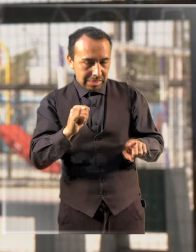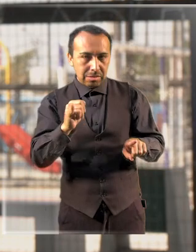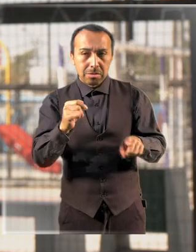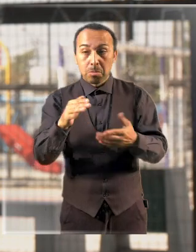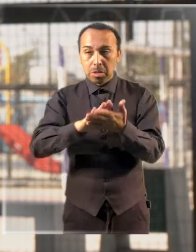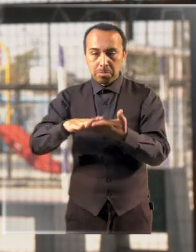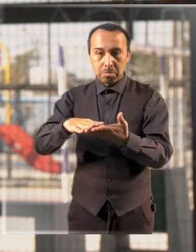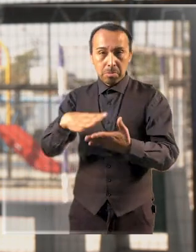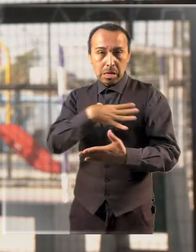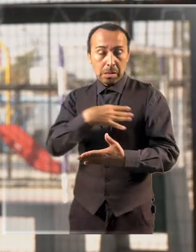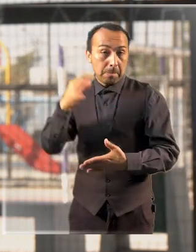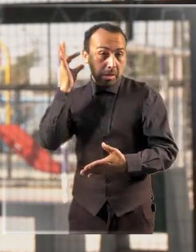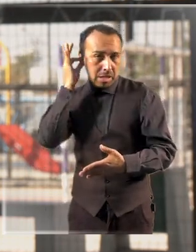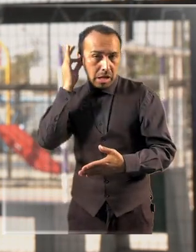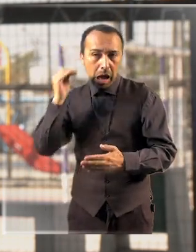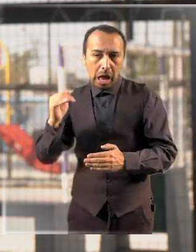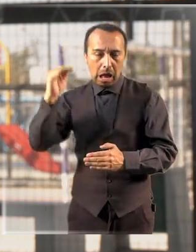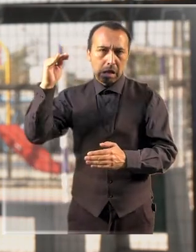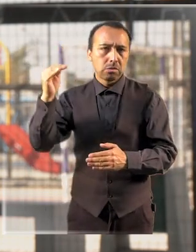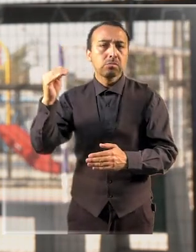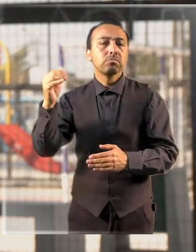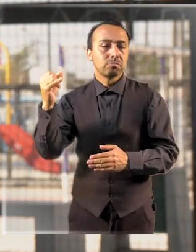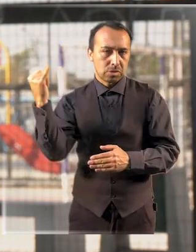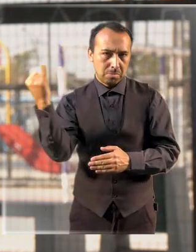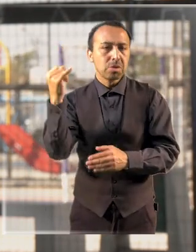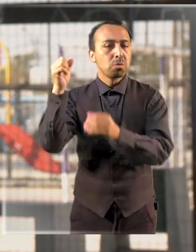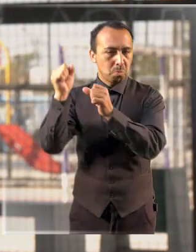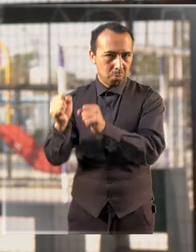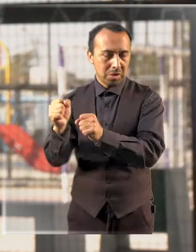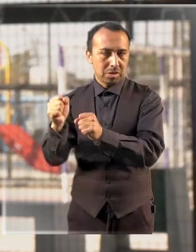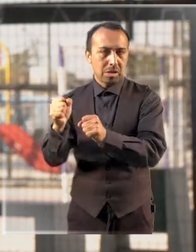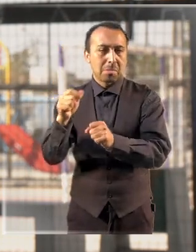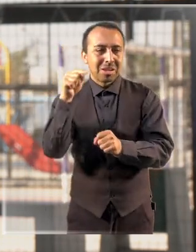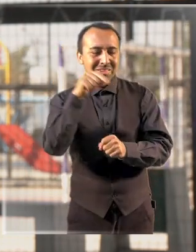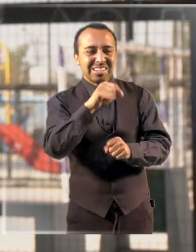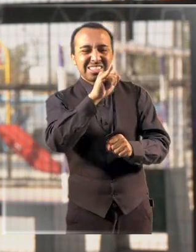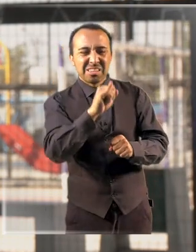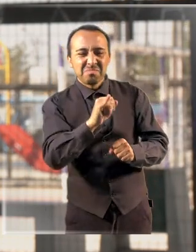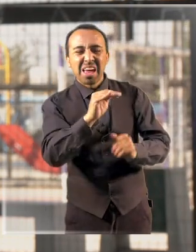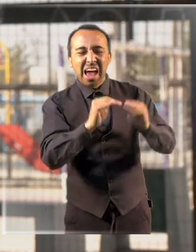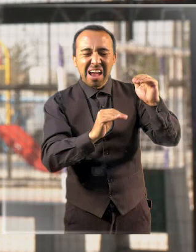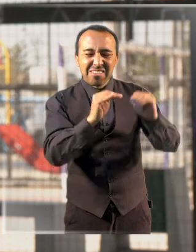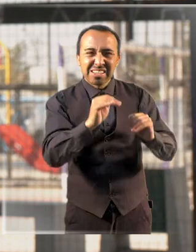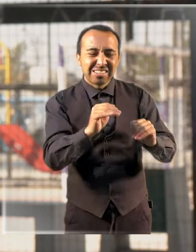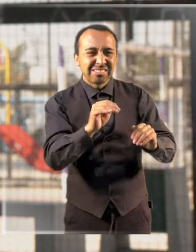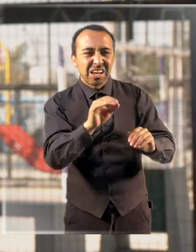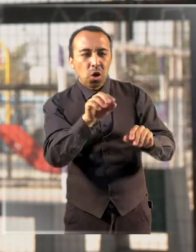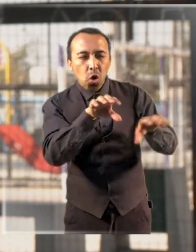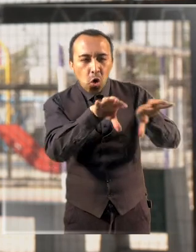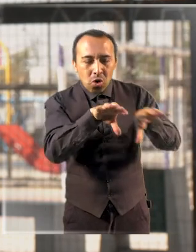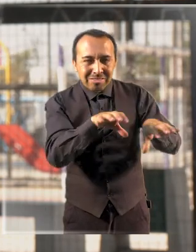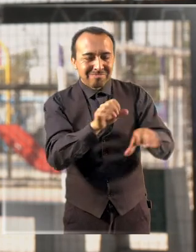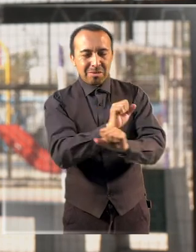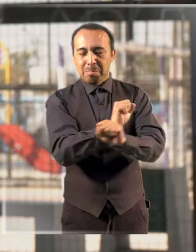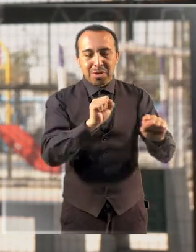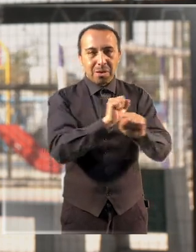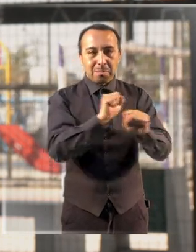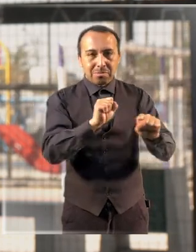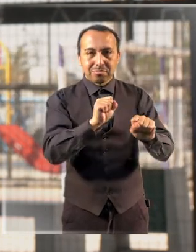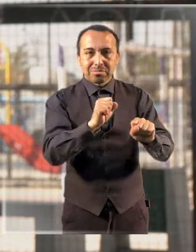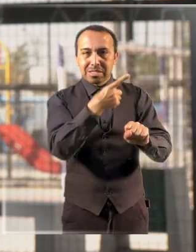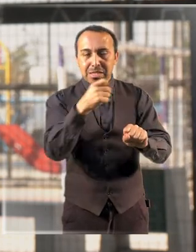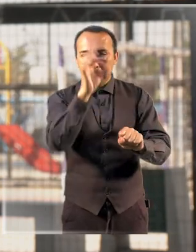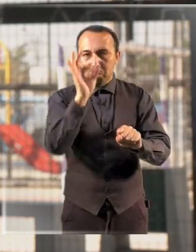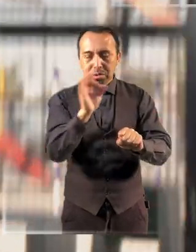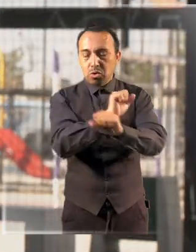hija se puede valer sola, pero el Emanuel siempre va a tener limitaciones. A lo mejor